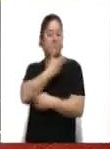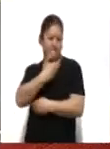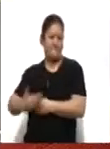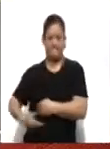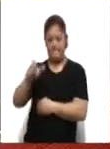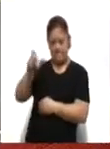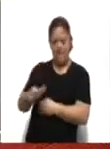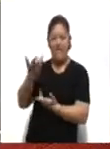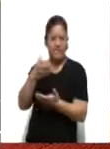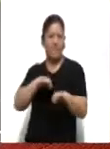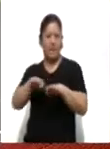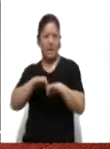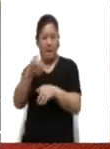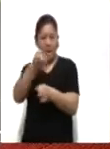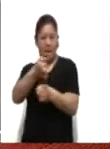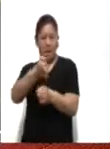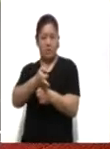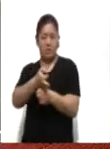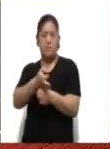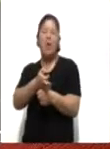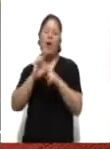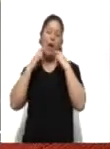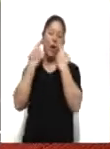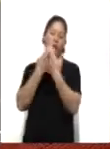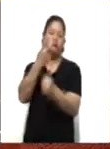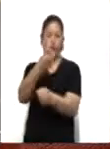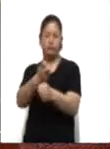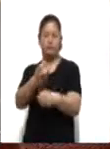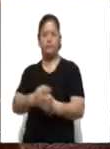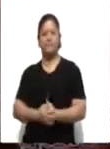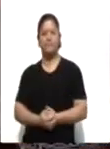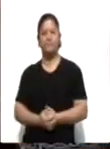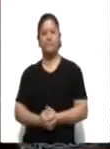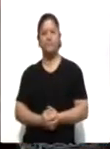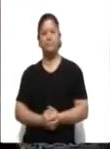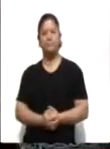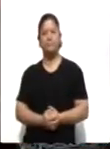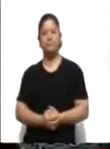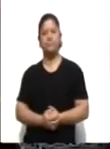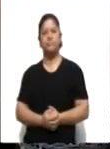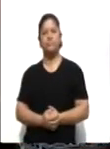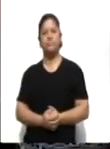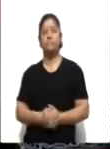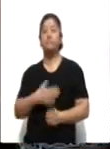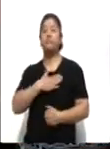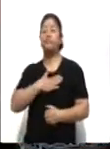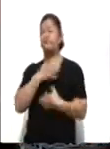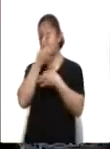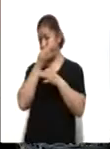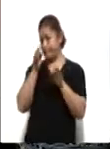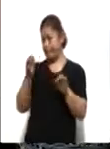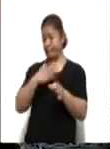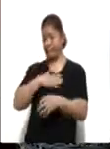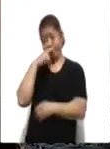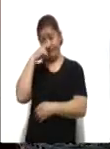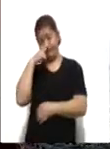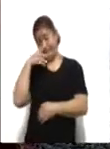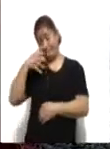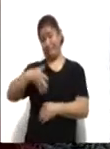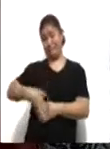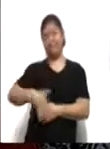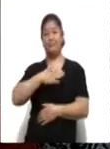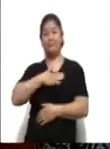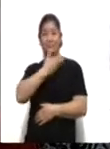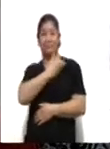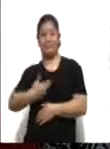trabajar durante esta segunda sesión bueno estamos quiero decirte que primero muy orgullosa porque soy electa